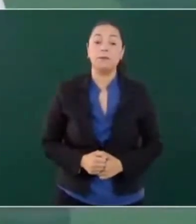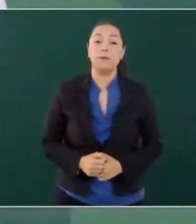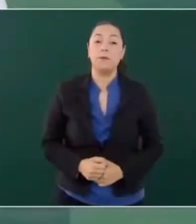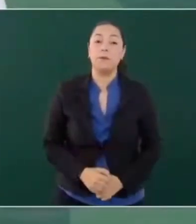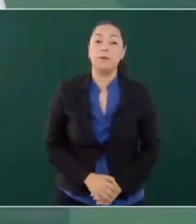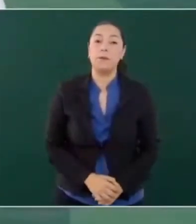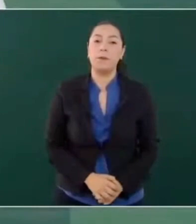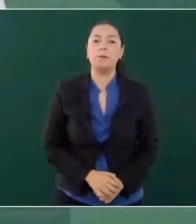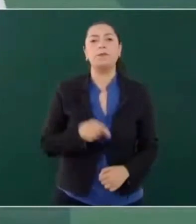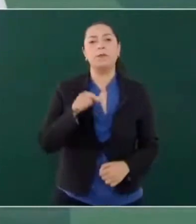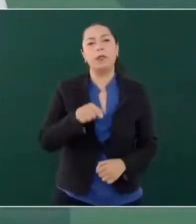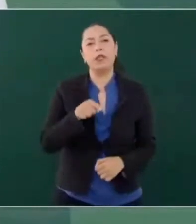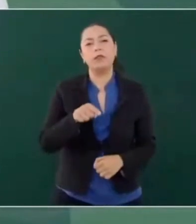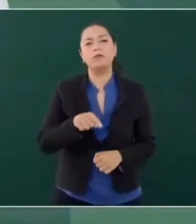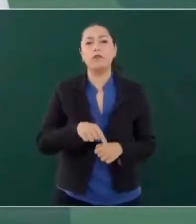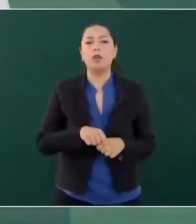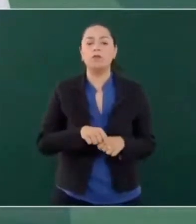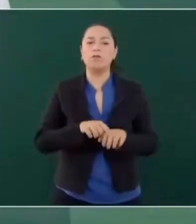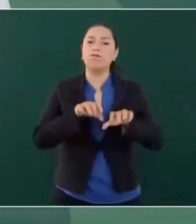tomó posesión